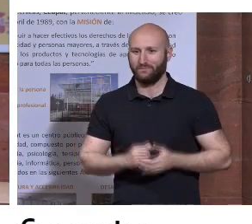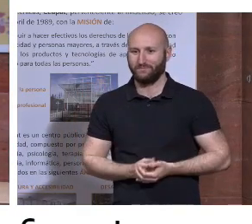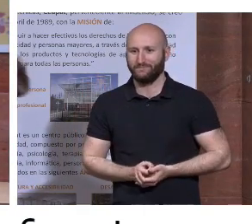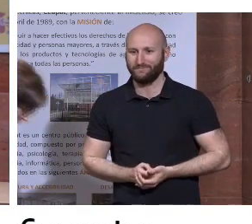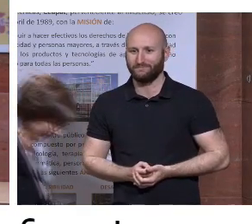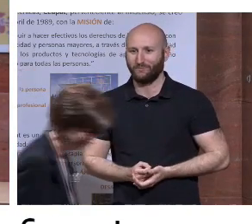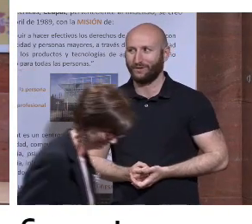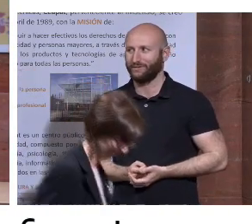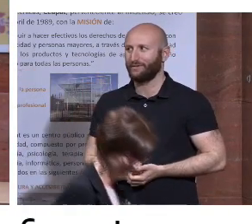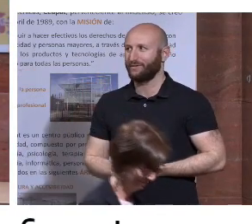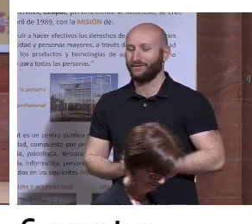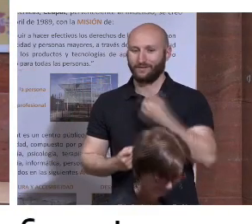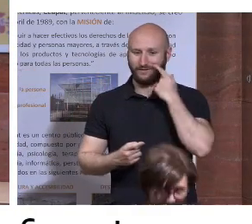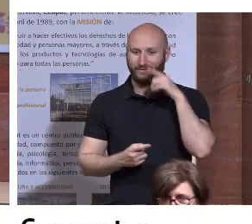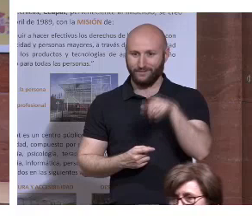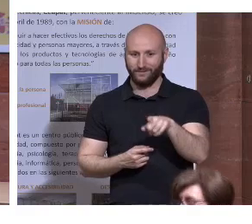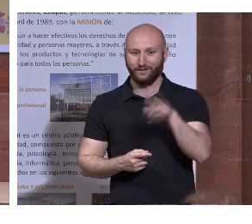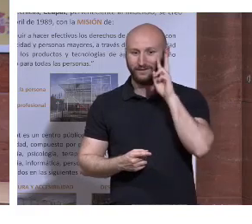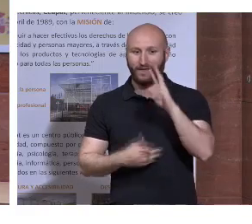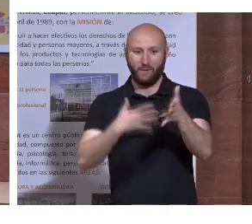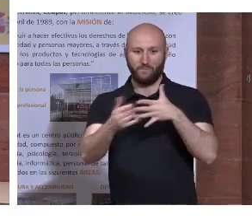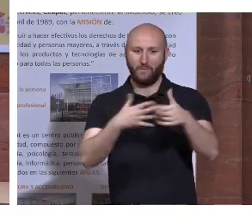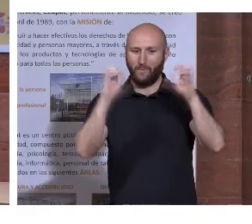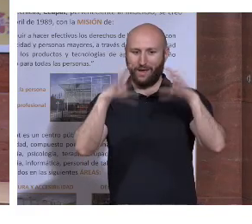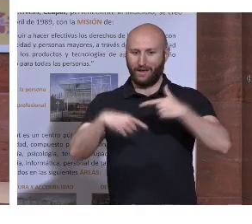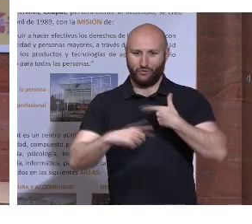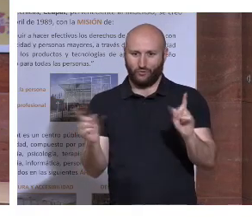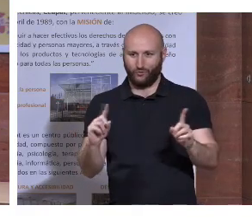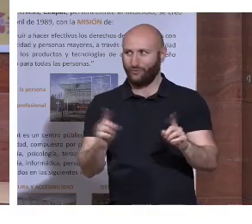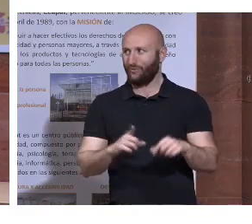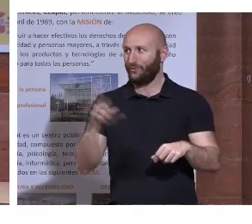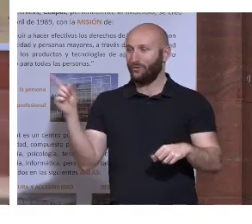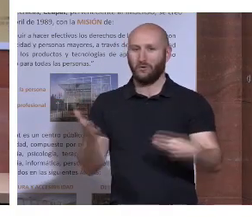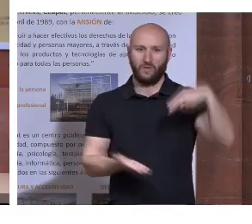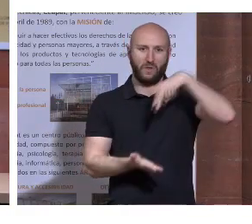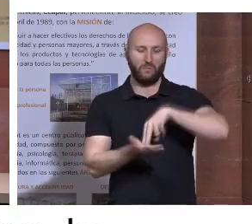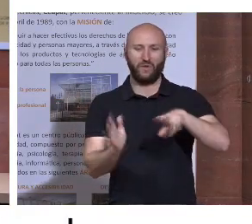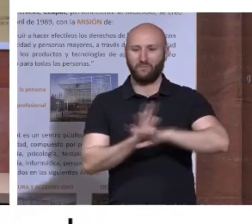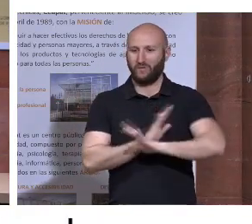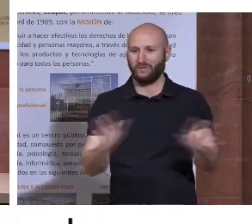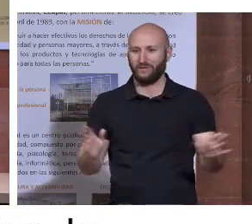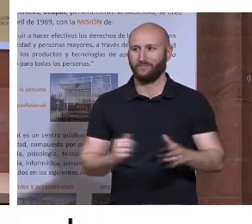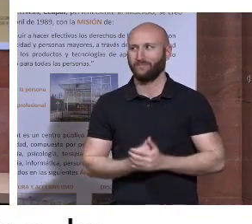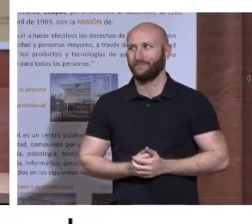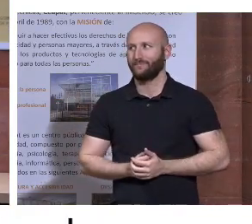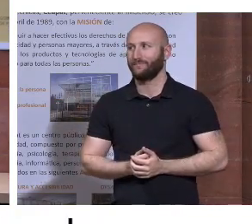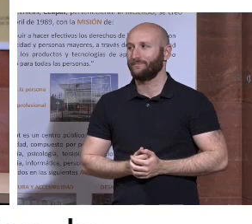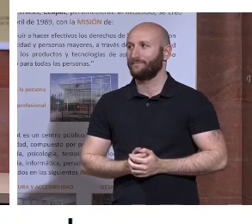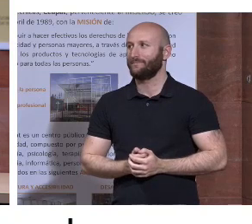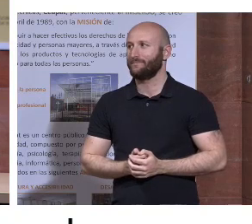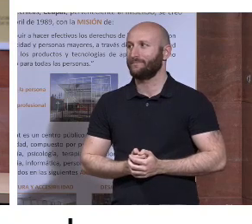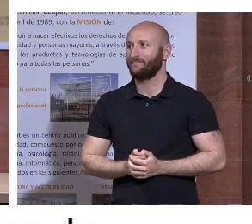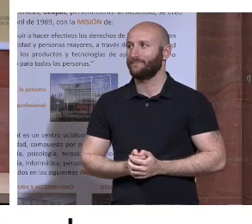Gracias. Habéis visto, Margarita ha hecho la magia, yo no. Porque yo estaba aquí y me ha hecho Margarita. Qué bonita la magia de Margarita, ¿eh? Muy